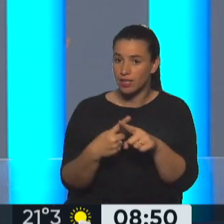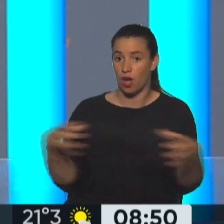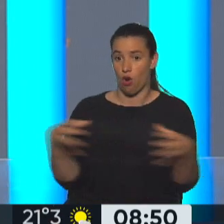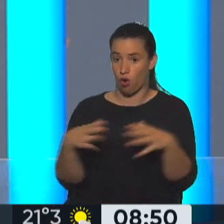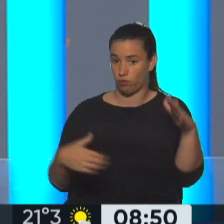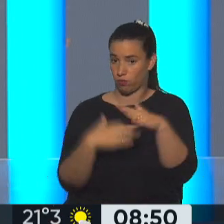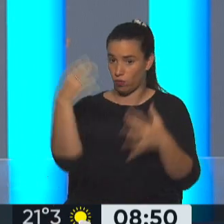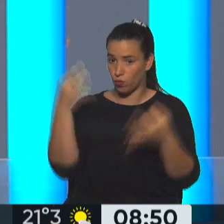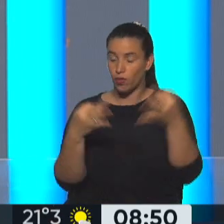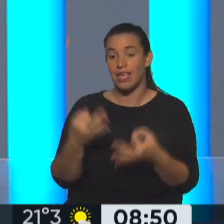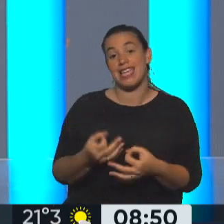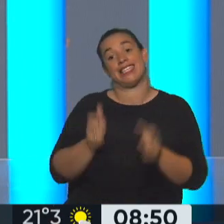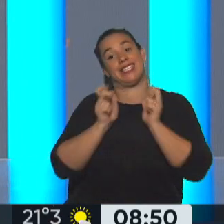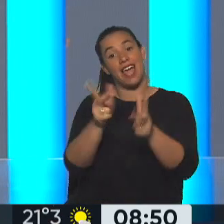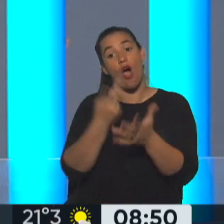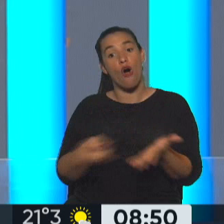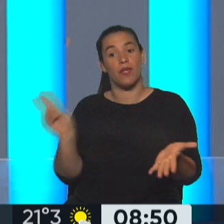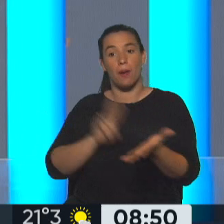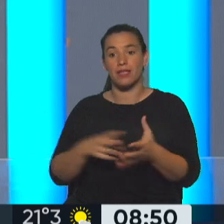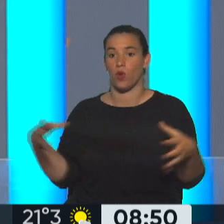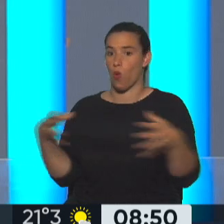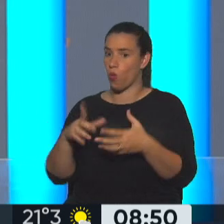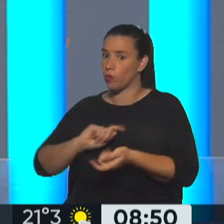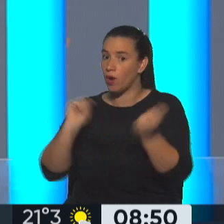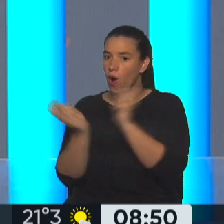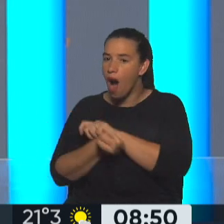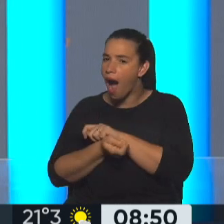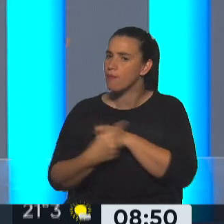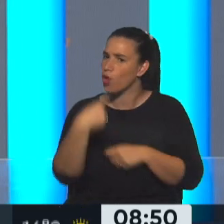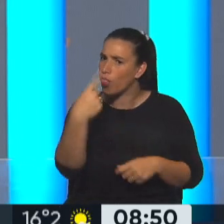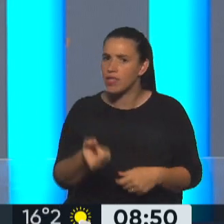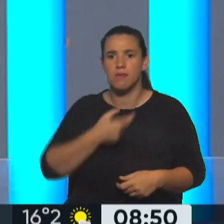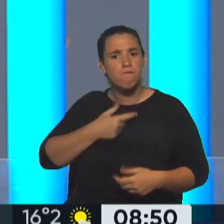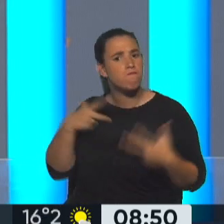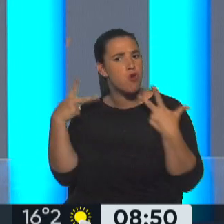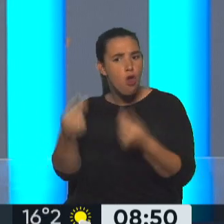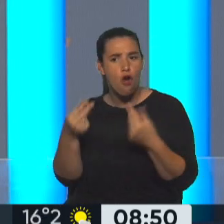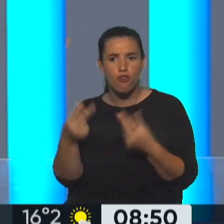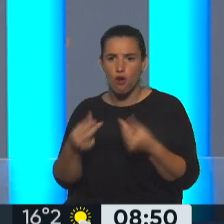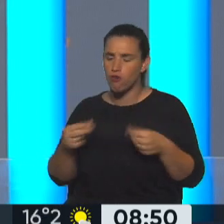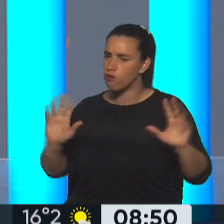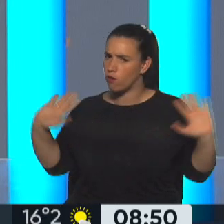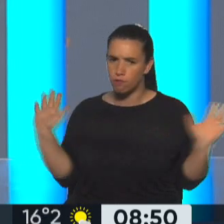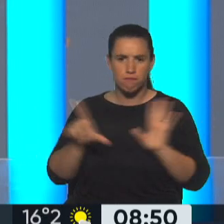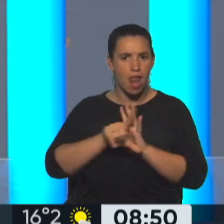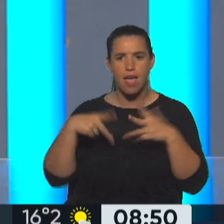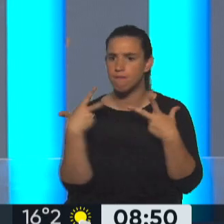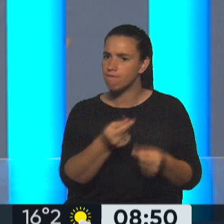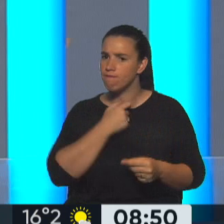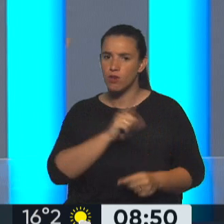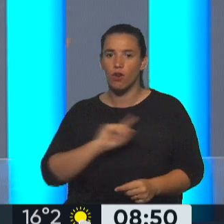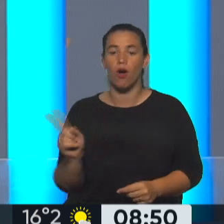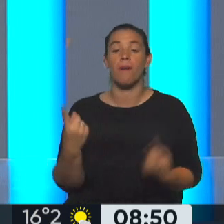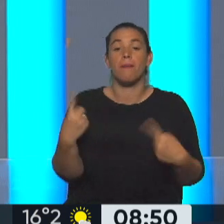ya... Repetimos, Juntos por el Cambio adelantó que no va a facilitar el tratamiento de ese proyecto de ley, pero ya también